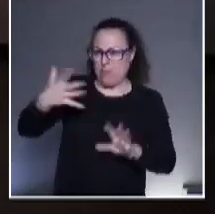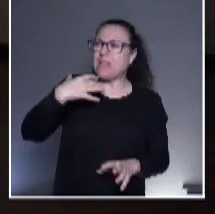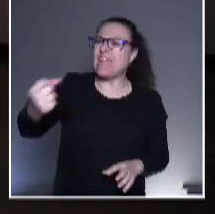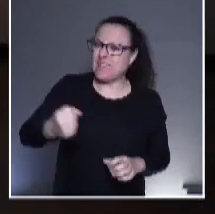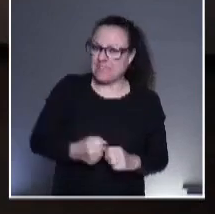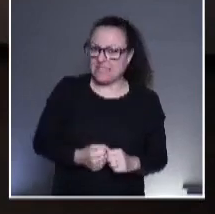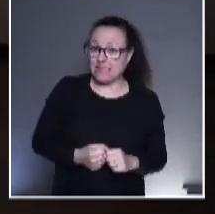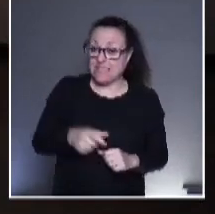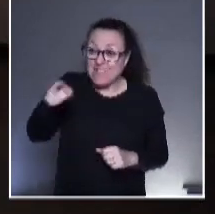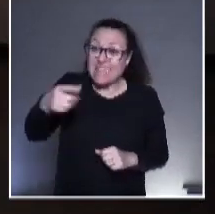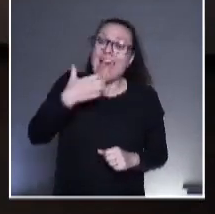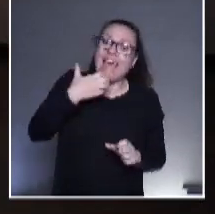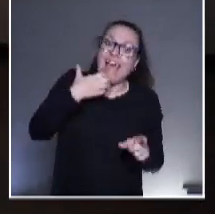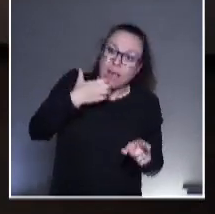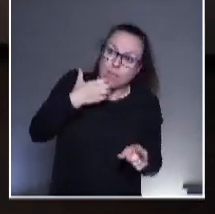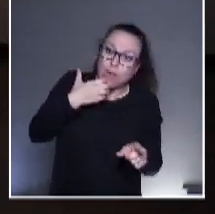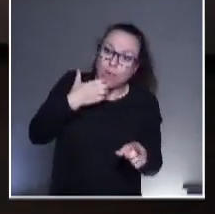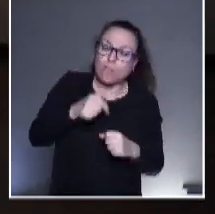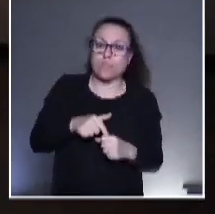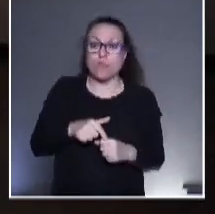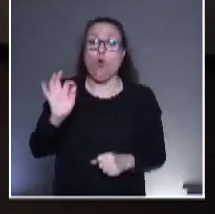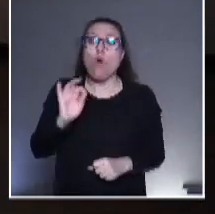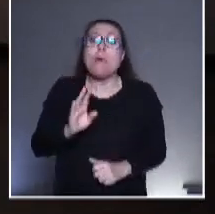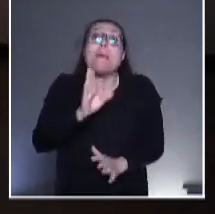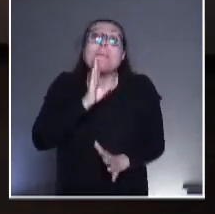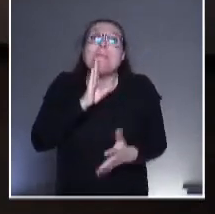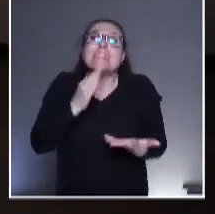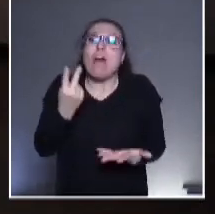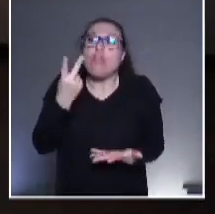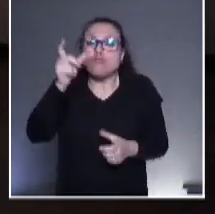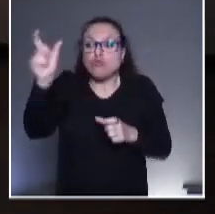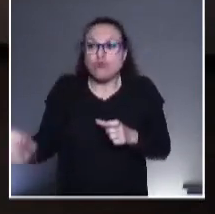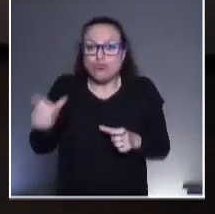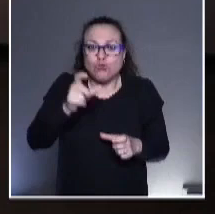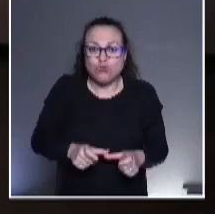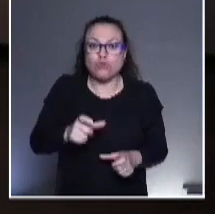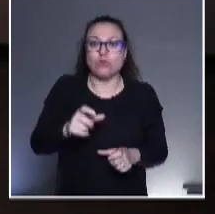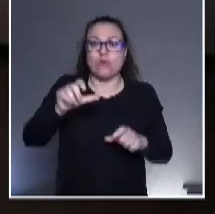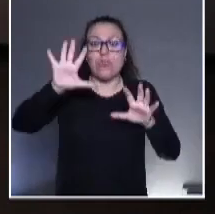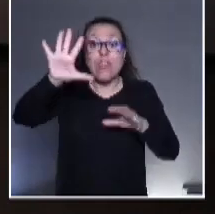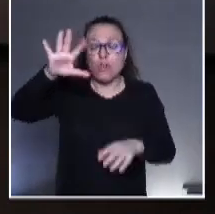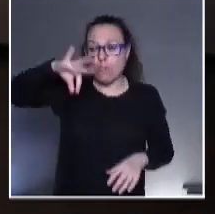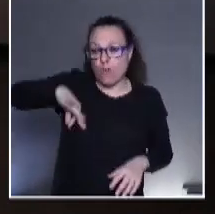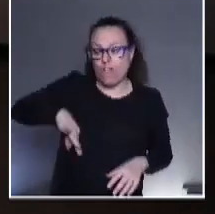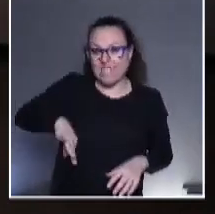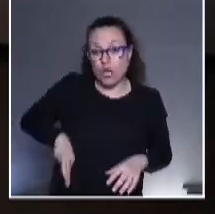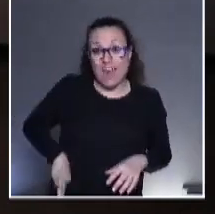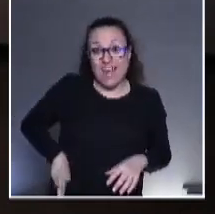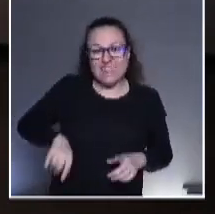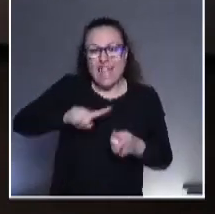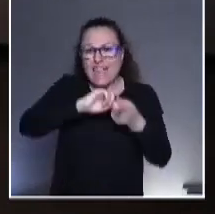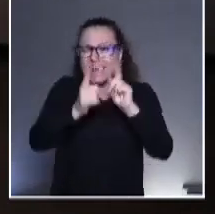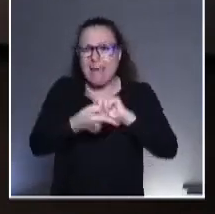si... ¿Qué ocurre cuando dos profesionales, cinco profesionales, seis profesionales pasan a un